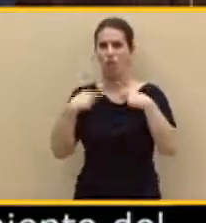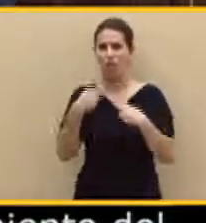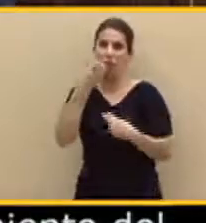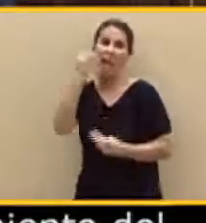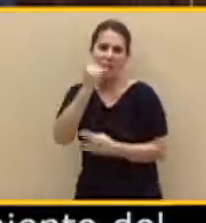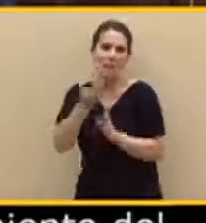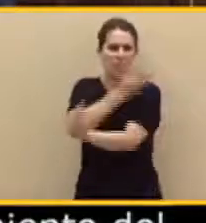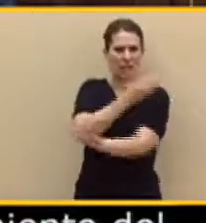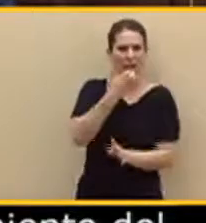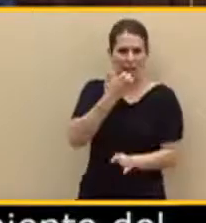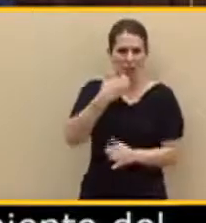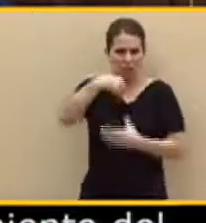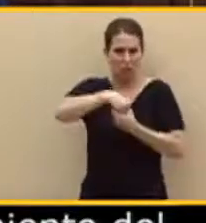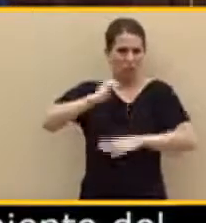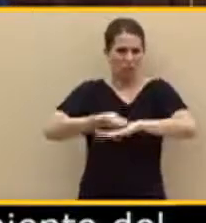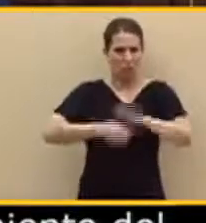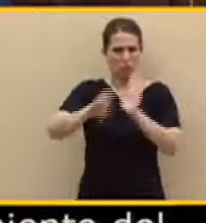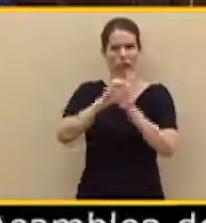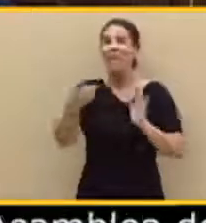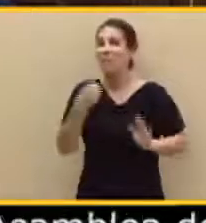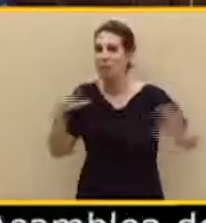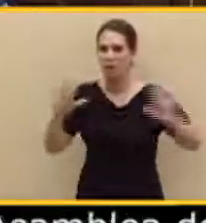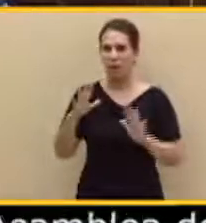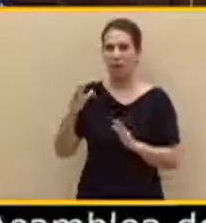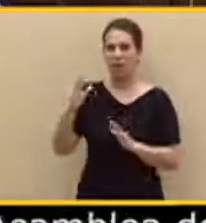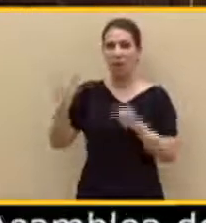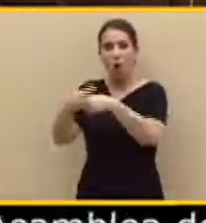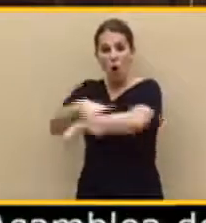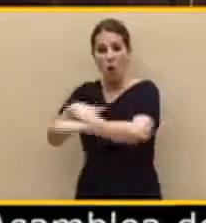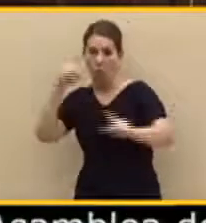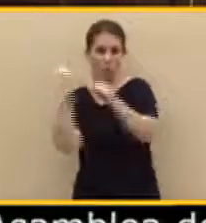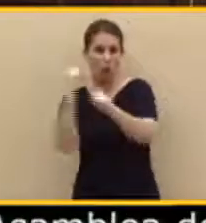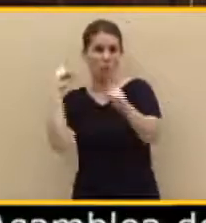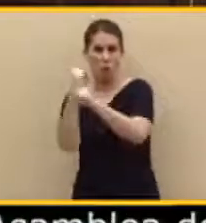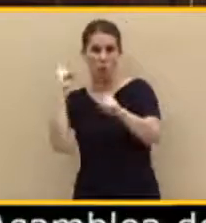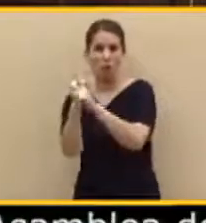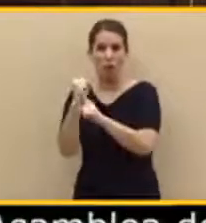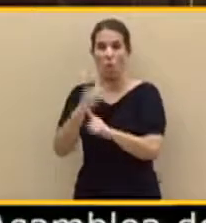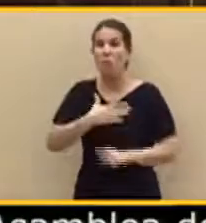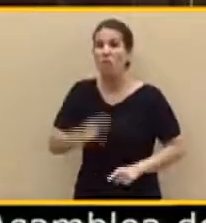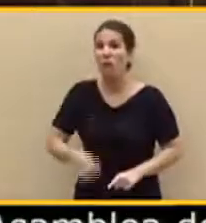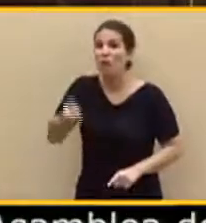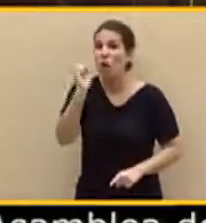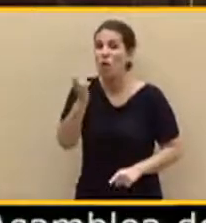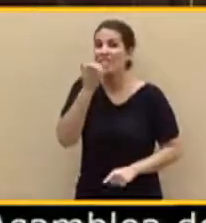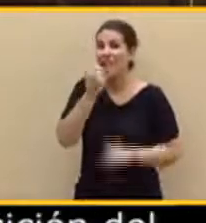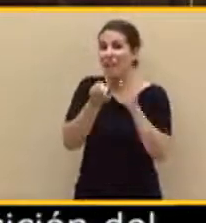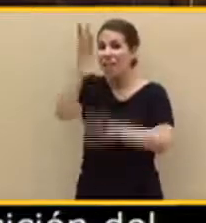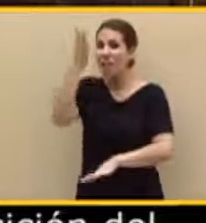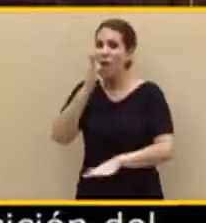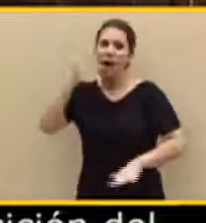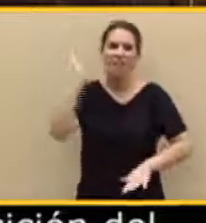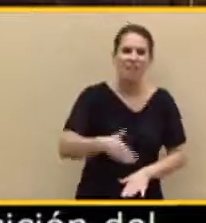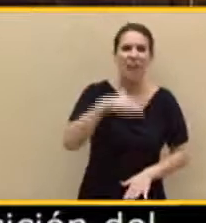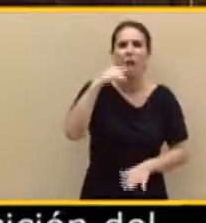Constitucional, que establece que el criterio de oposición del Gobierno solo es posible cuando la iniciativa afecta al ejercicio presupuestario